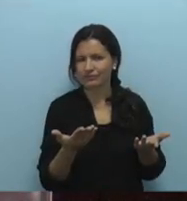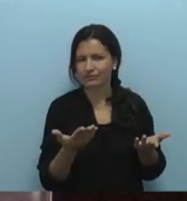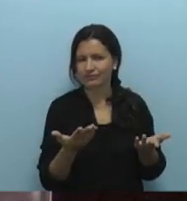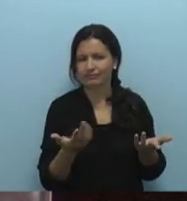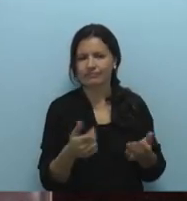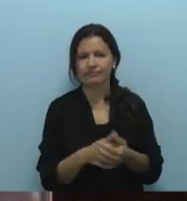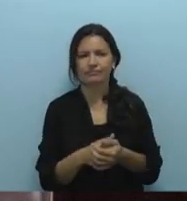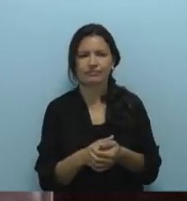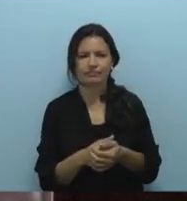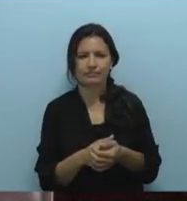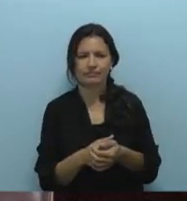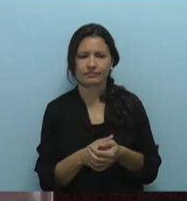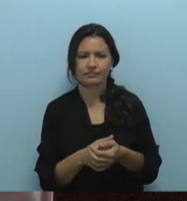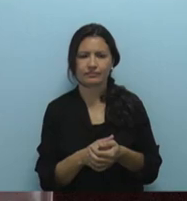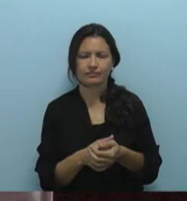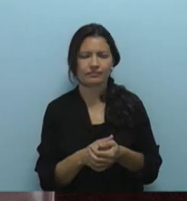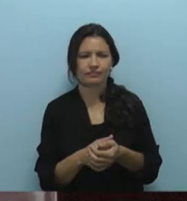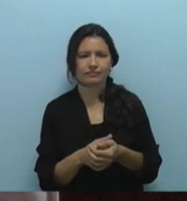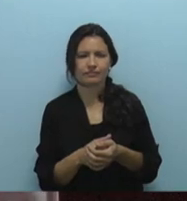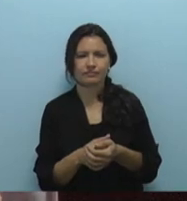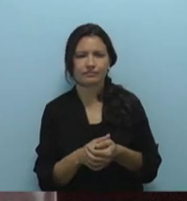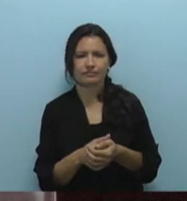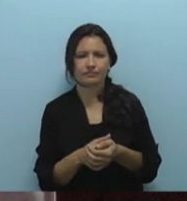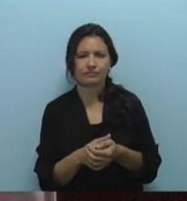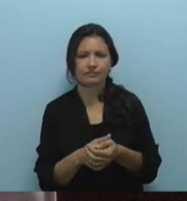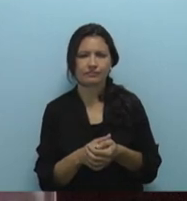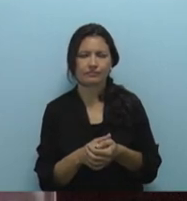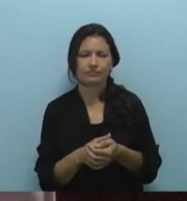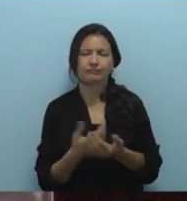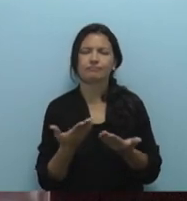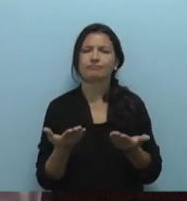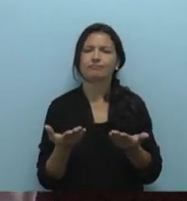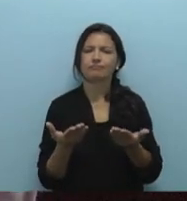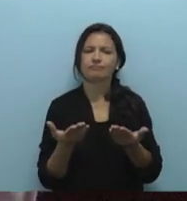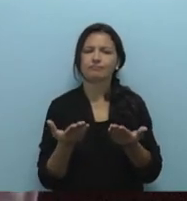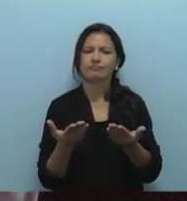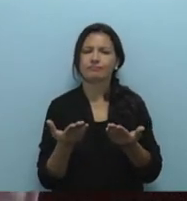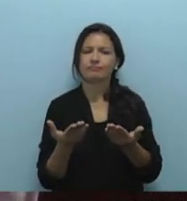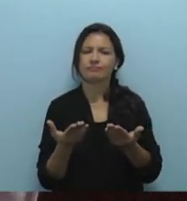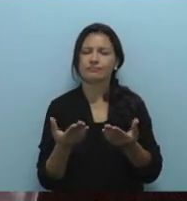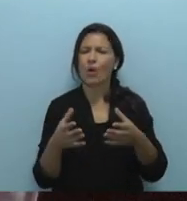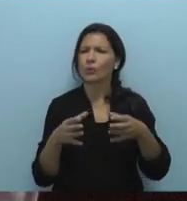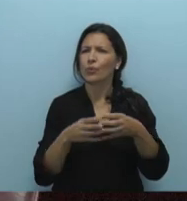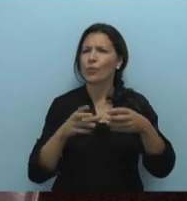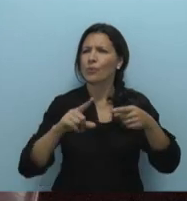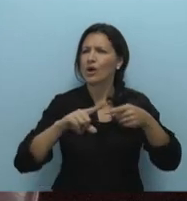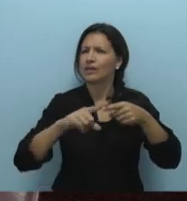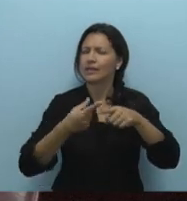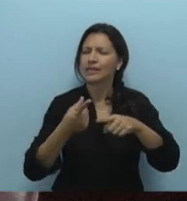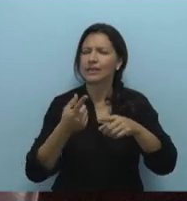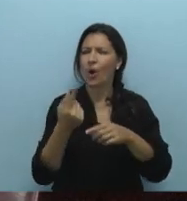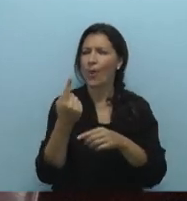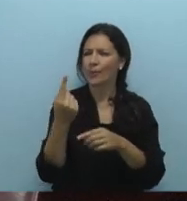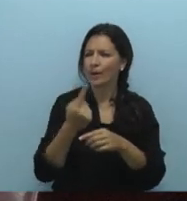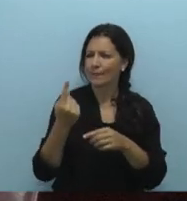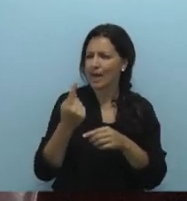todo caso alterando todas las reglas de la democracia, porque se supone que desde el sector político se escucha a